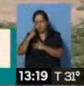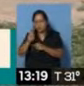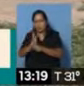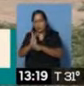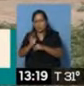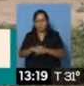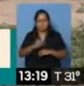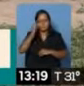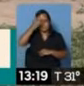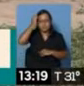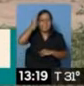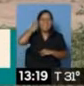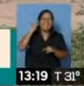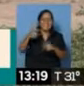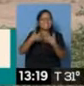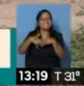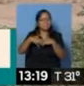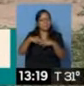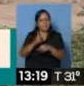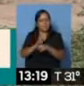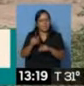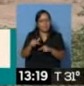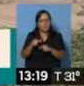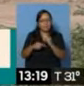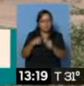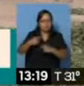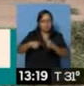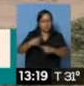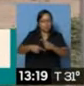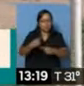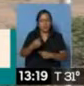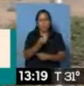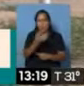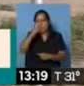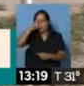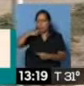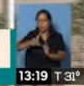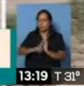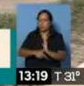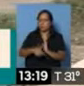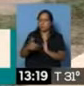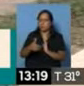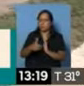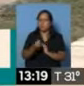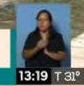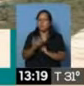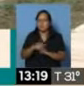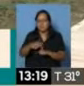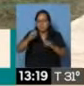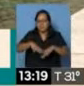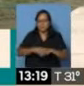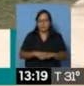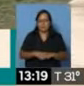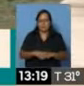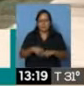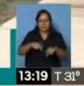que implica no el sistema de seguridad en sí O sea que esto es un proceso que va a tener cuántos meses más o menos de duración porque este es el inicio Sí